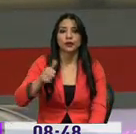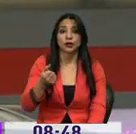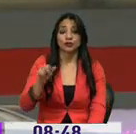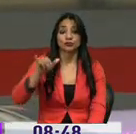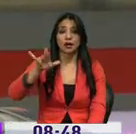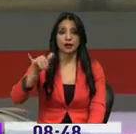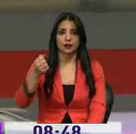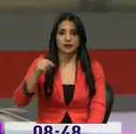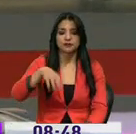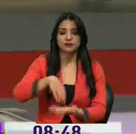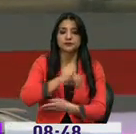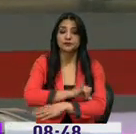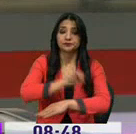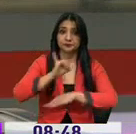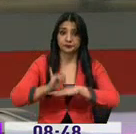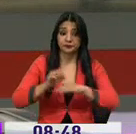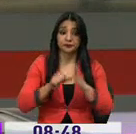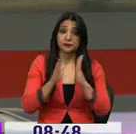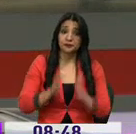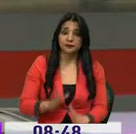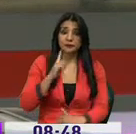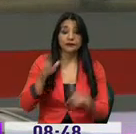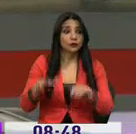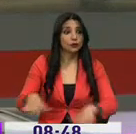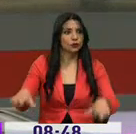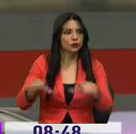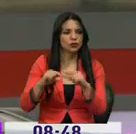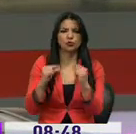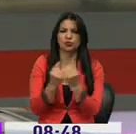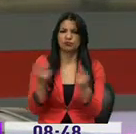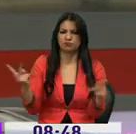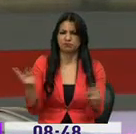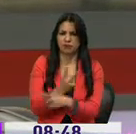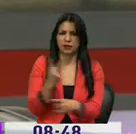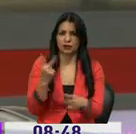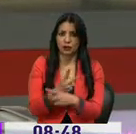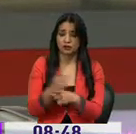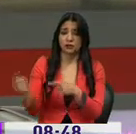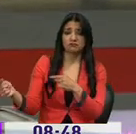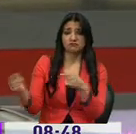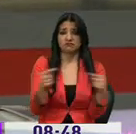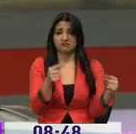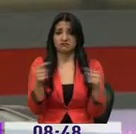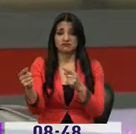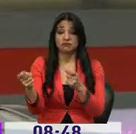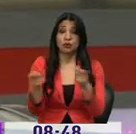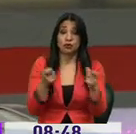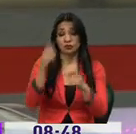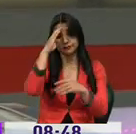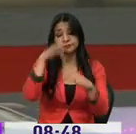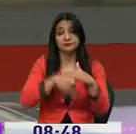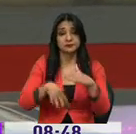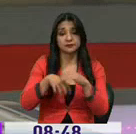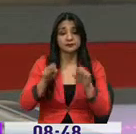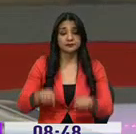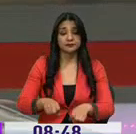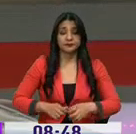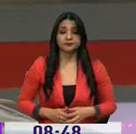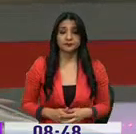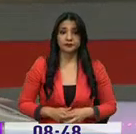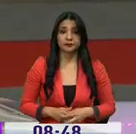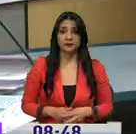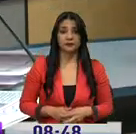Imbabura. Los ministros aseguran que en el sitio actúan grupos ilegales para pelear por este territorio minero.